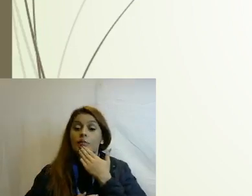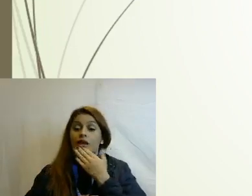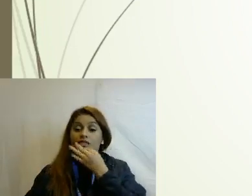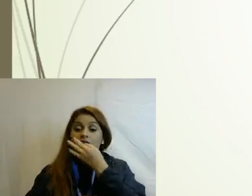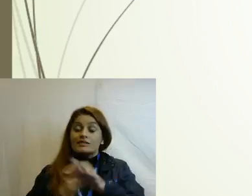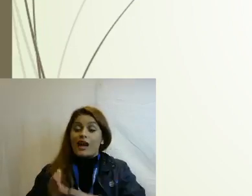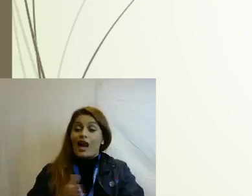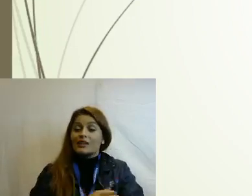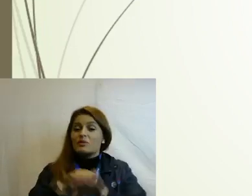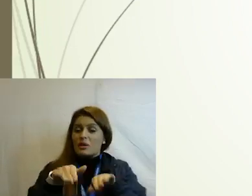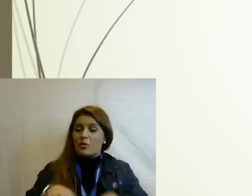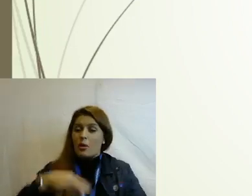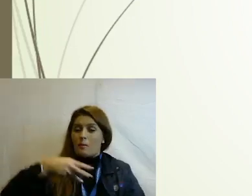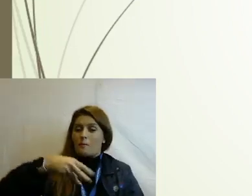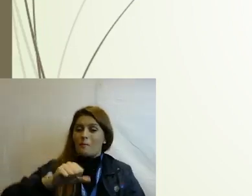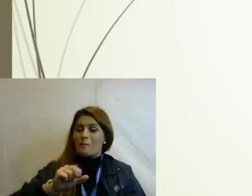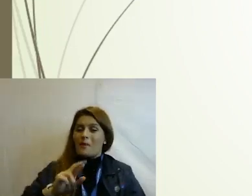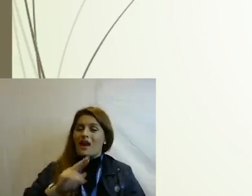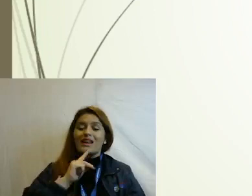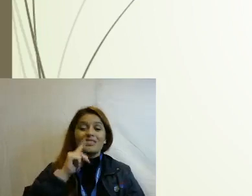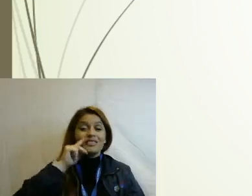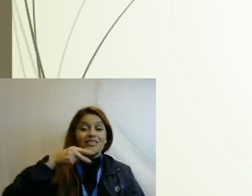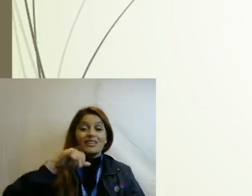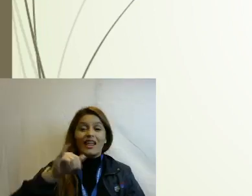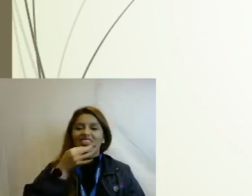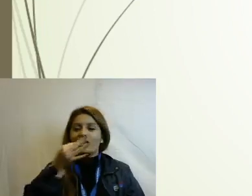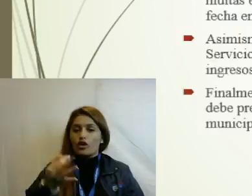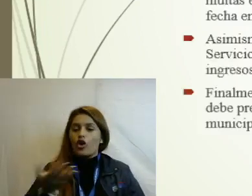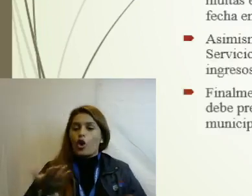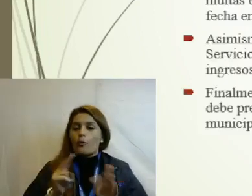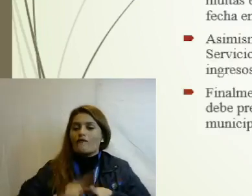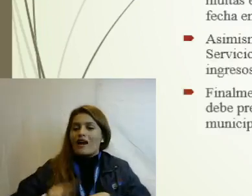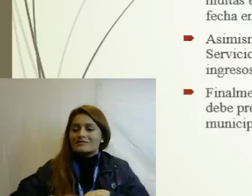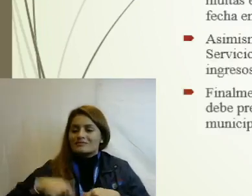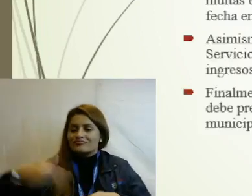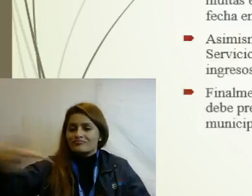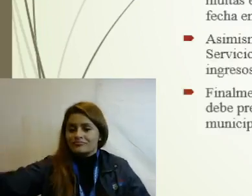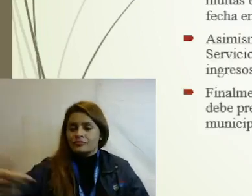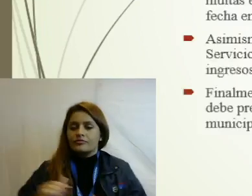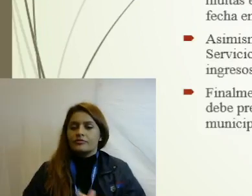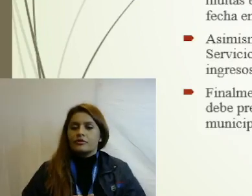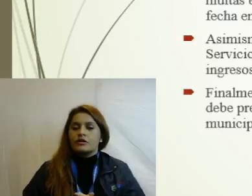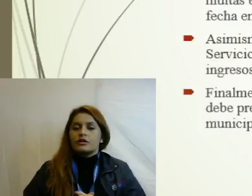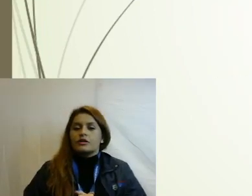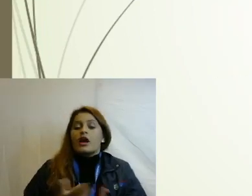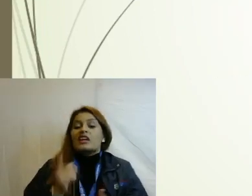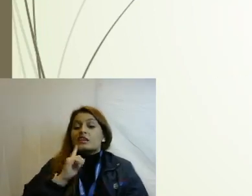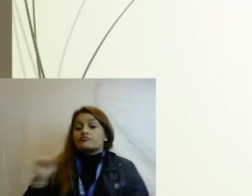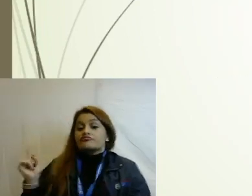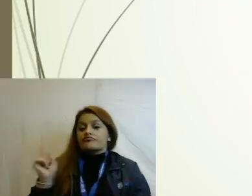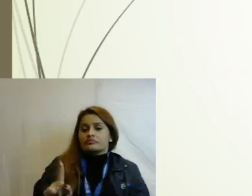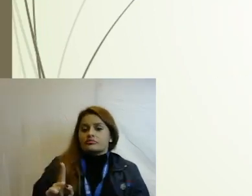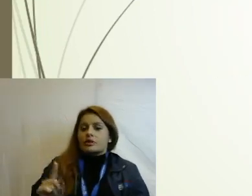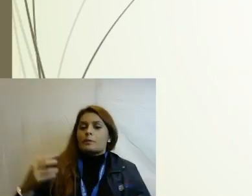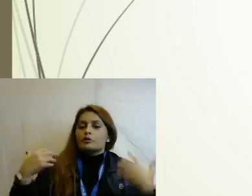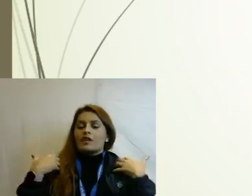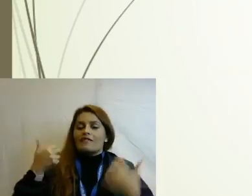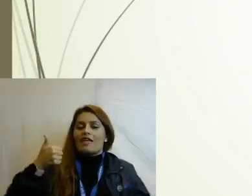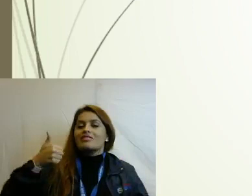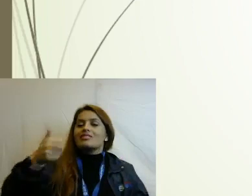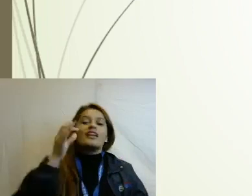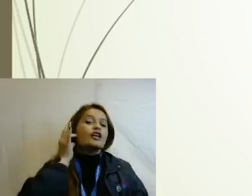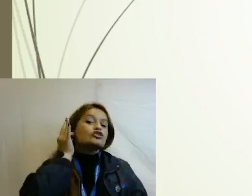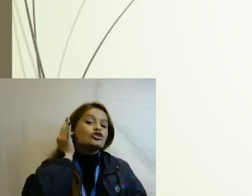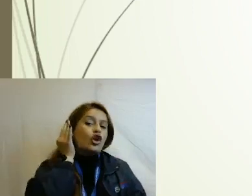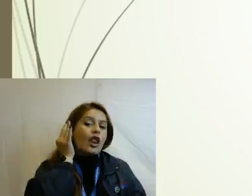anticipaba el concejal Martínez, probablemente conversar sobre cómo vamos a implementar esto. Y en ese sentido le doy la palabra entonces a la directora de Administración y